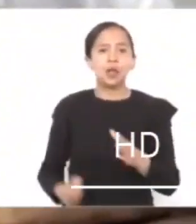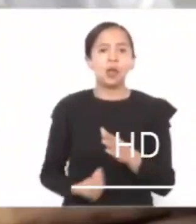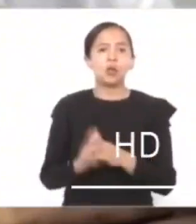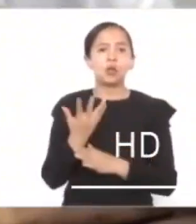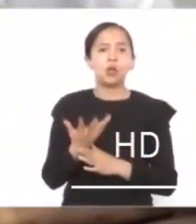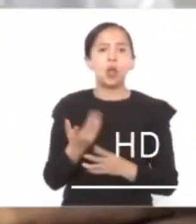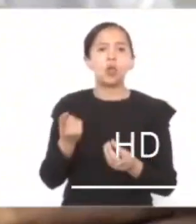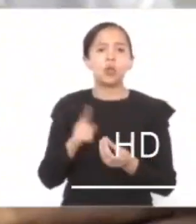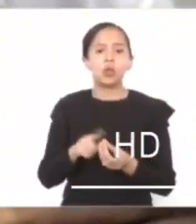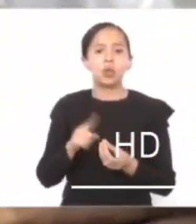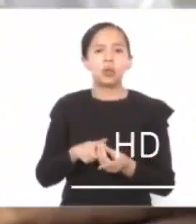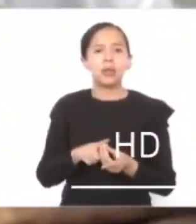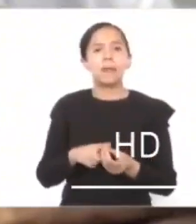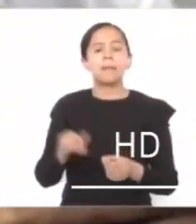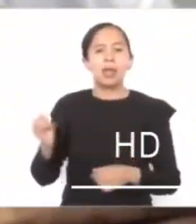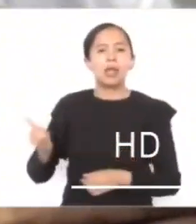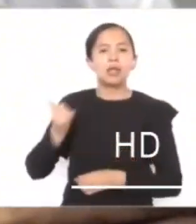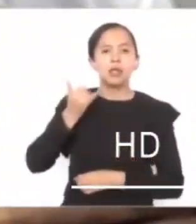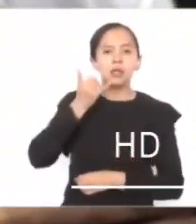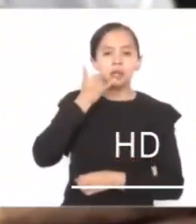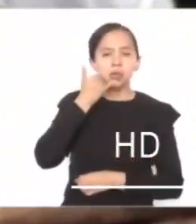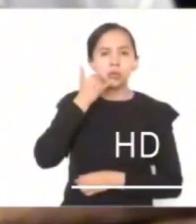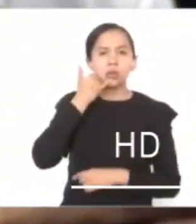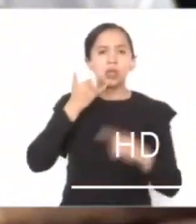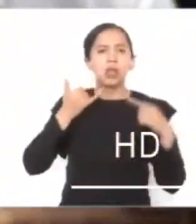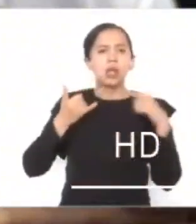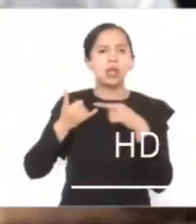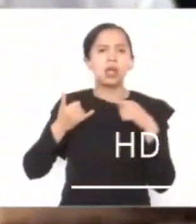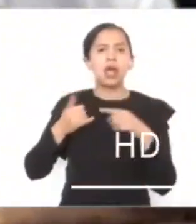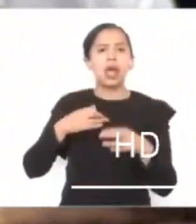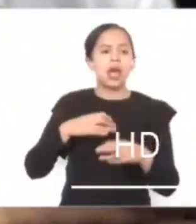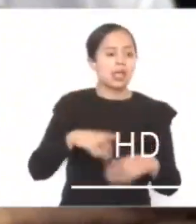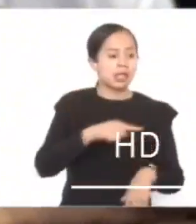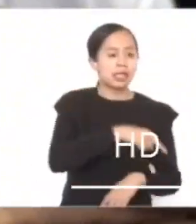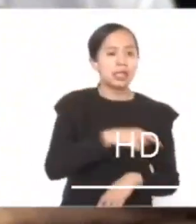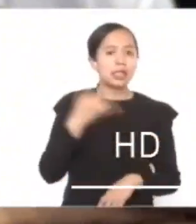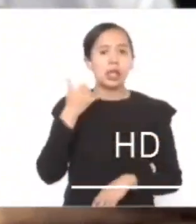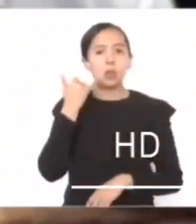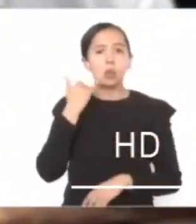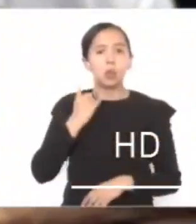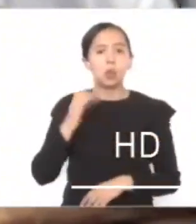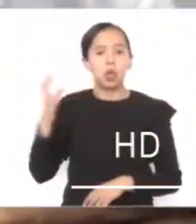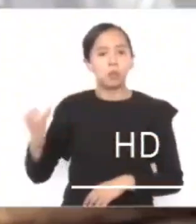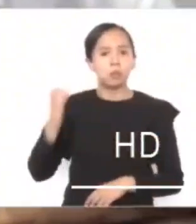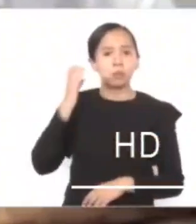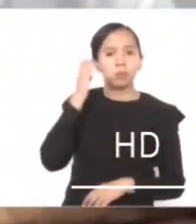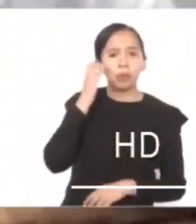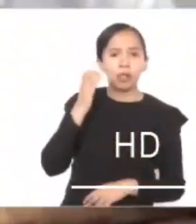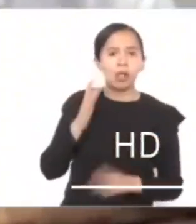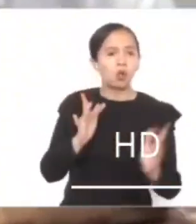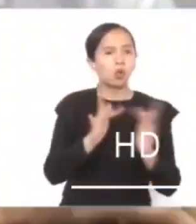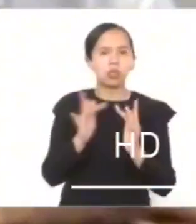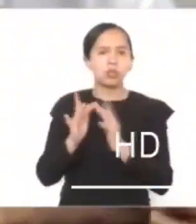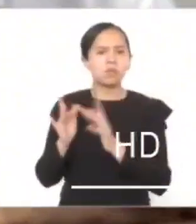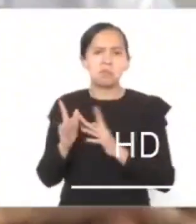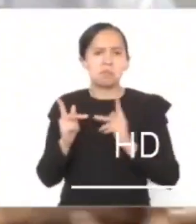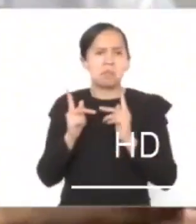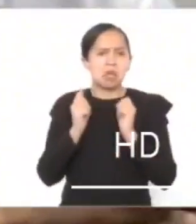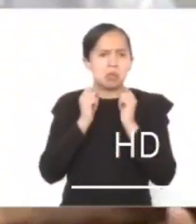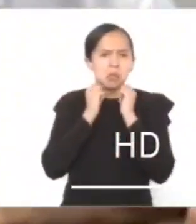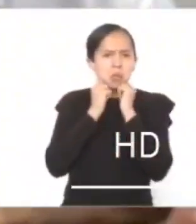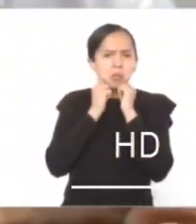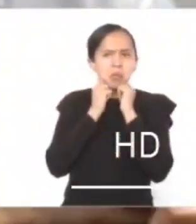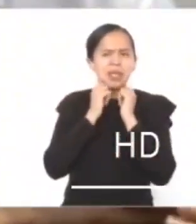de llamadas, se podría decir, a todos los teléfonos sin necesidad de conexión a Internet.